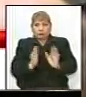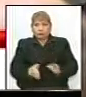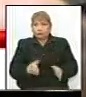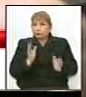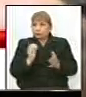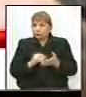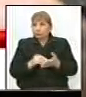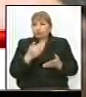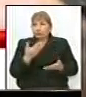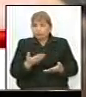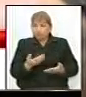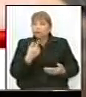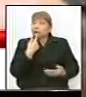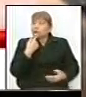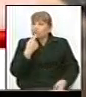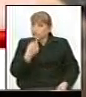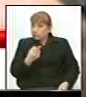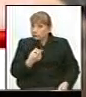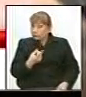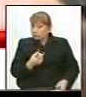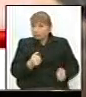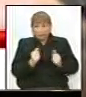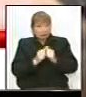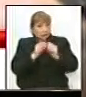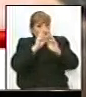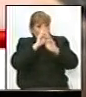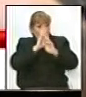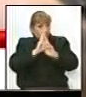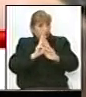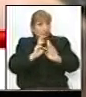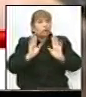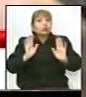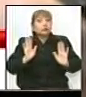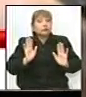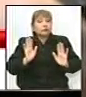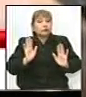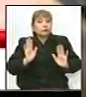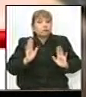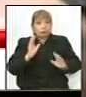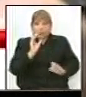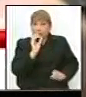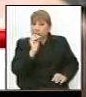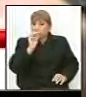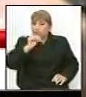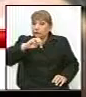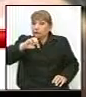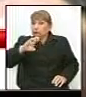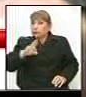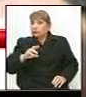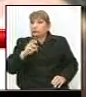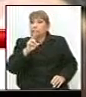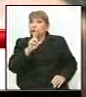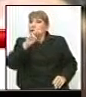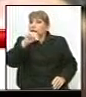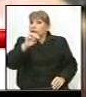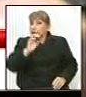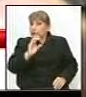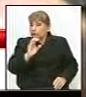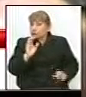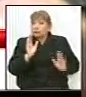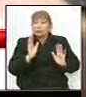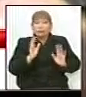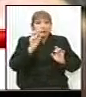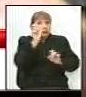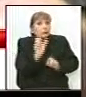tomar. Y eso va con el debido respeto a todos los representantes, tanto de la OMPE, de la RENIEF, del jurado. Tenemos que ser